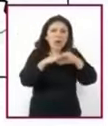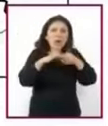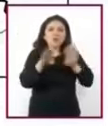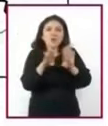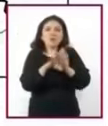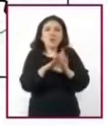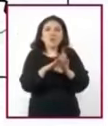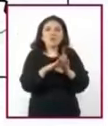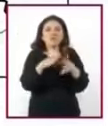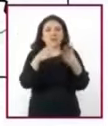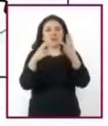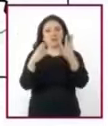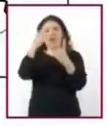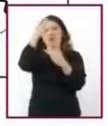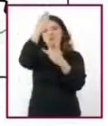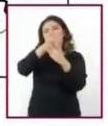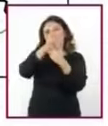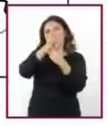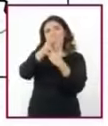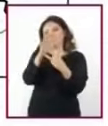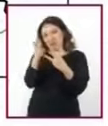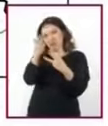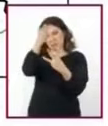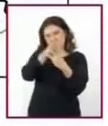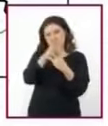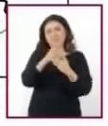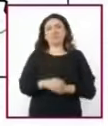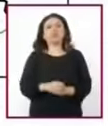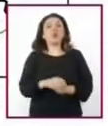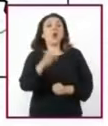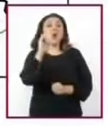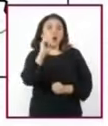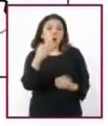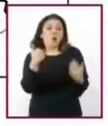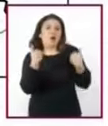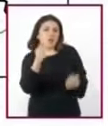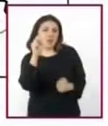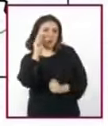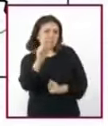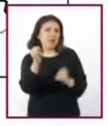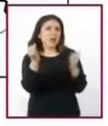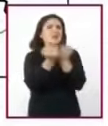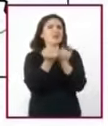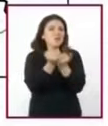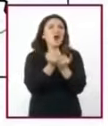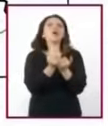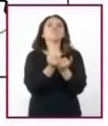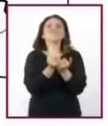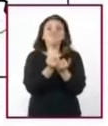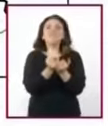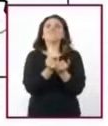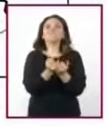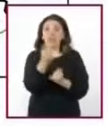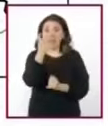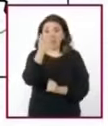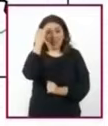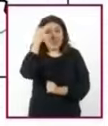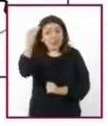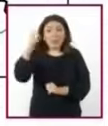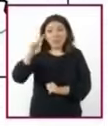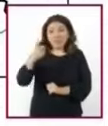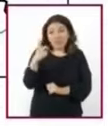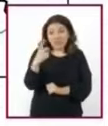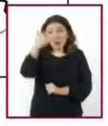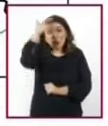aproximadamente a la tercera parte del círculo. También de forma inmediata, se puede observar que, en esa